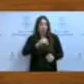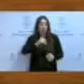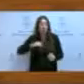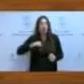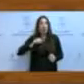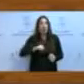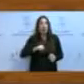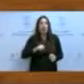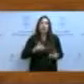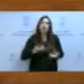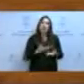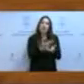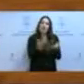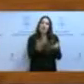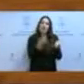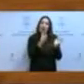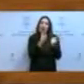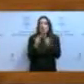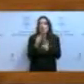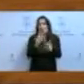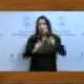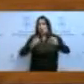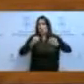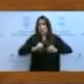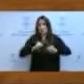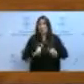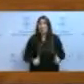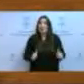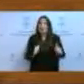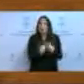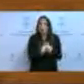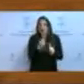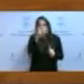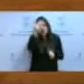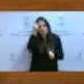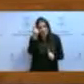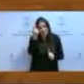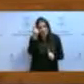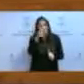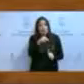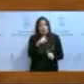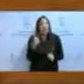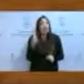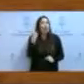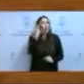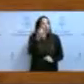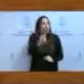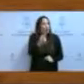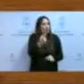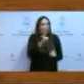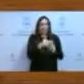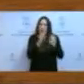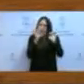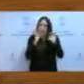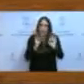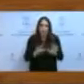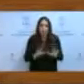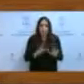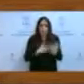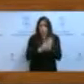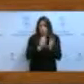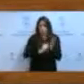se presta asistencia a personas mayores dependientes con Alzheimer, llevaban un año en las mismas condiciones, sin